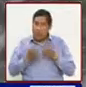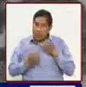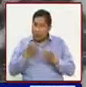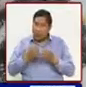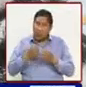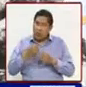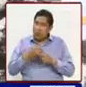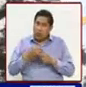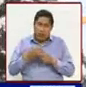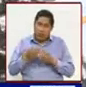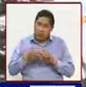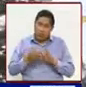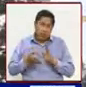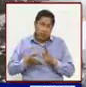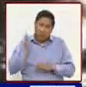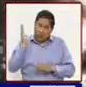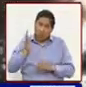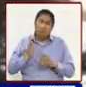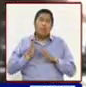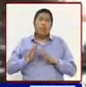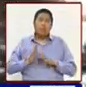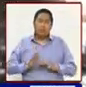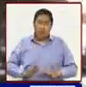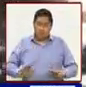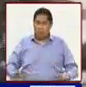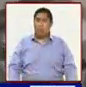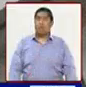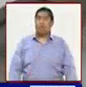en las próximas horas.